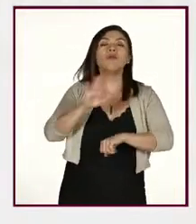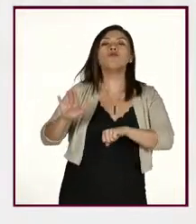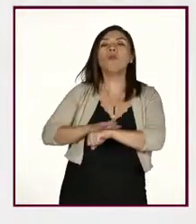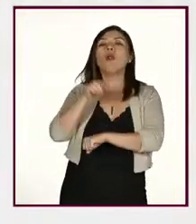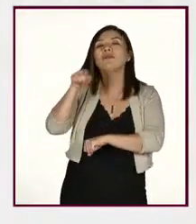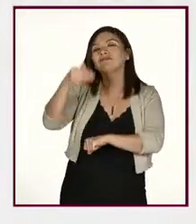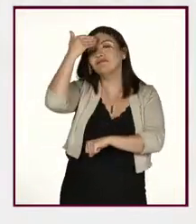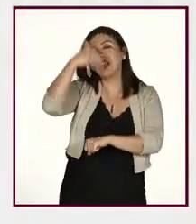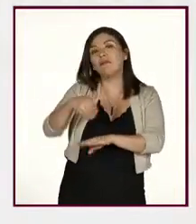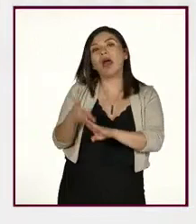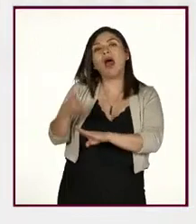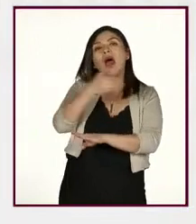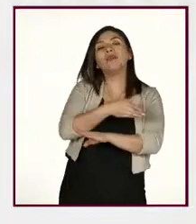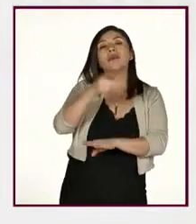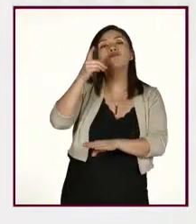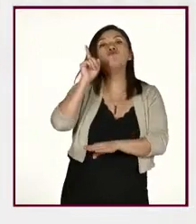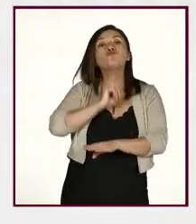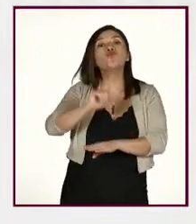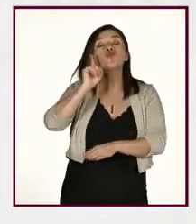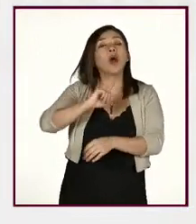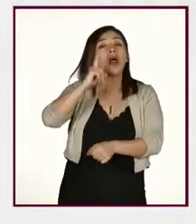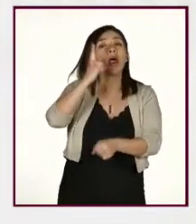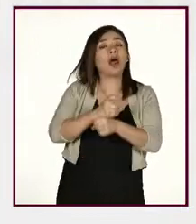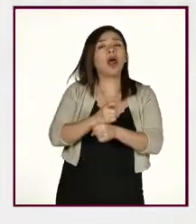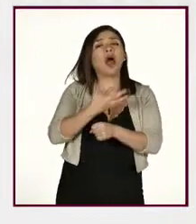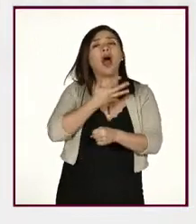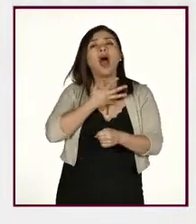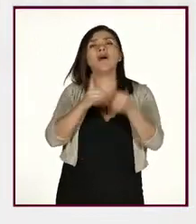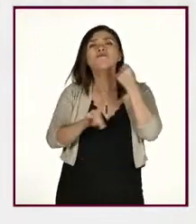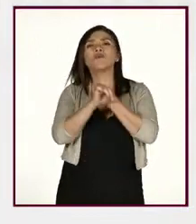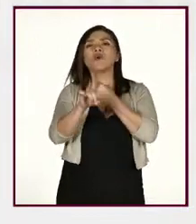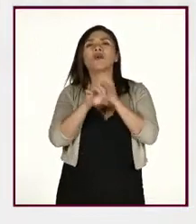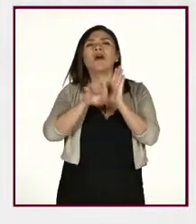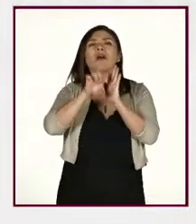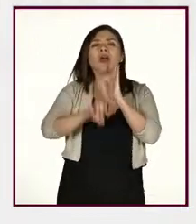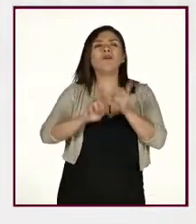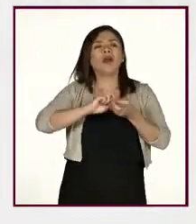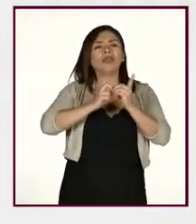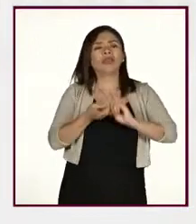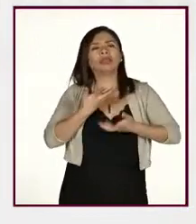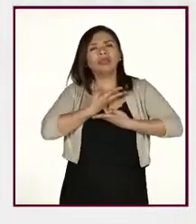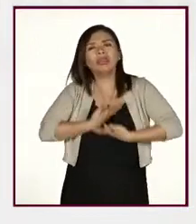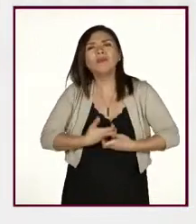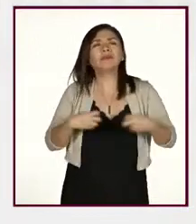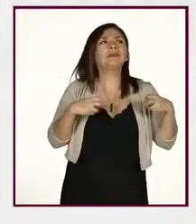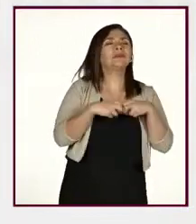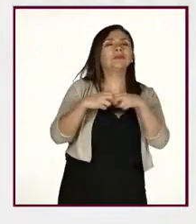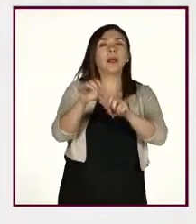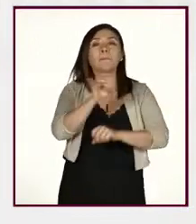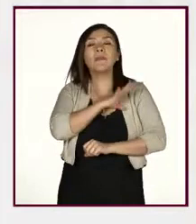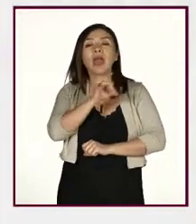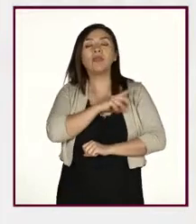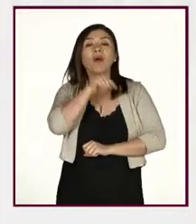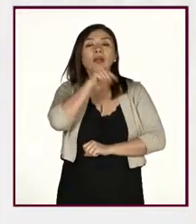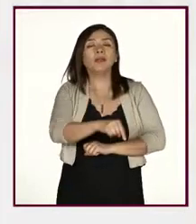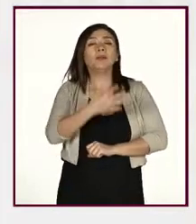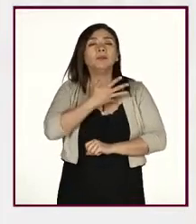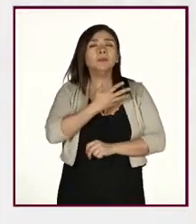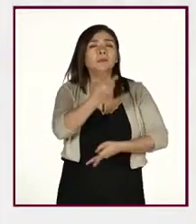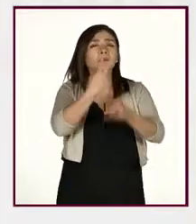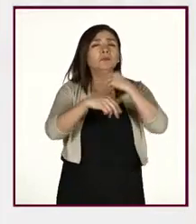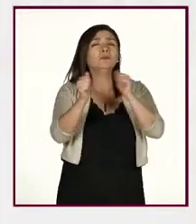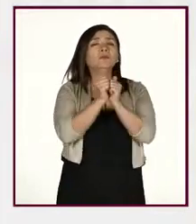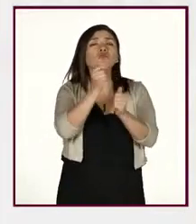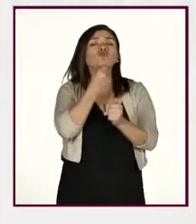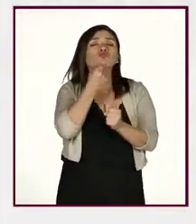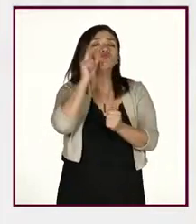el antecedente de que en mujeres los trastornos internalizantes como la depresión, como la ansiedad, pues suelen presentarse en las